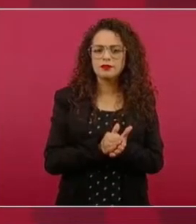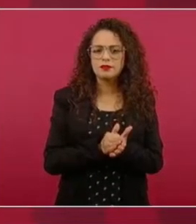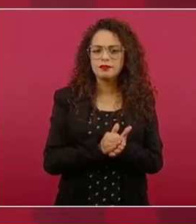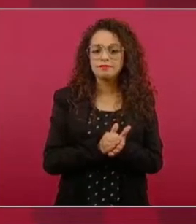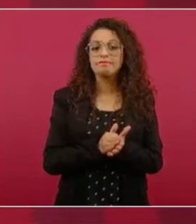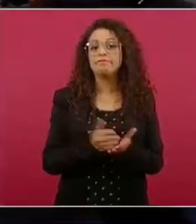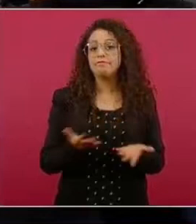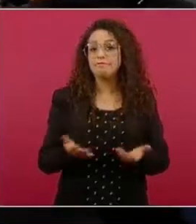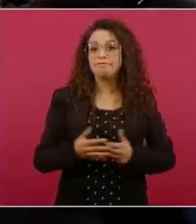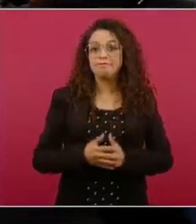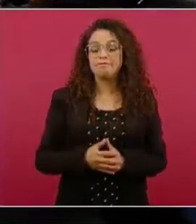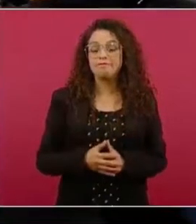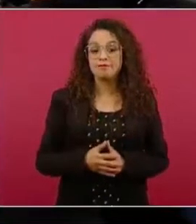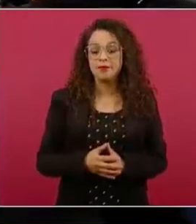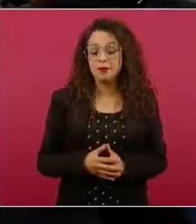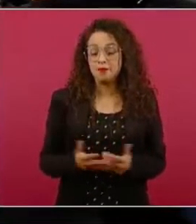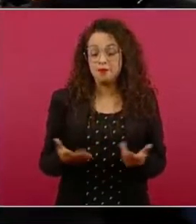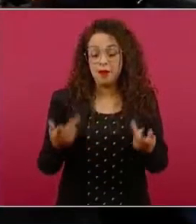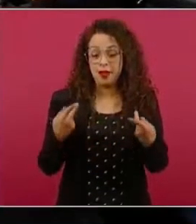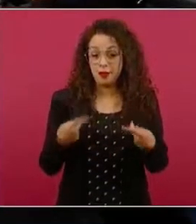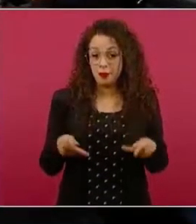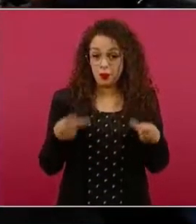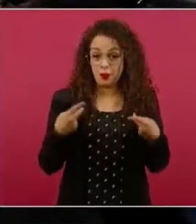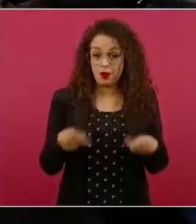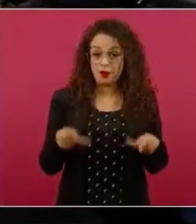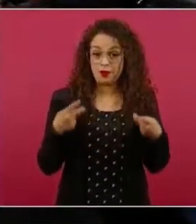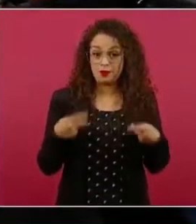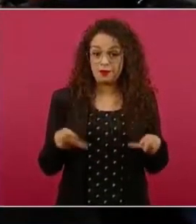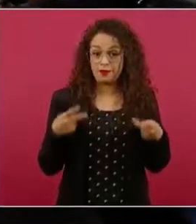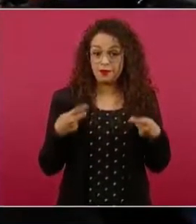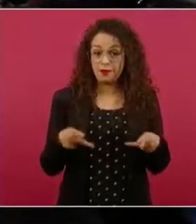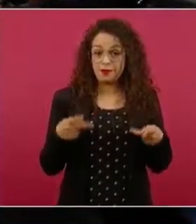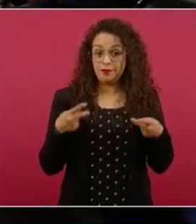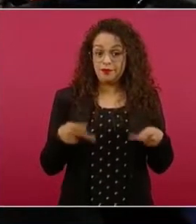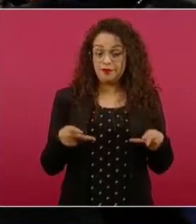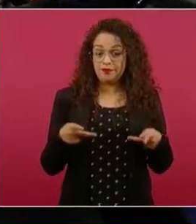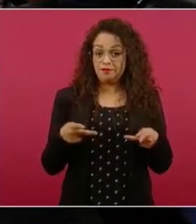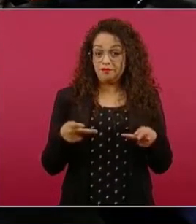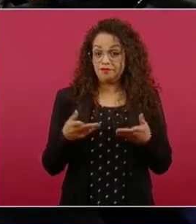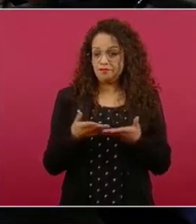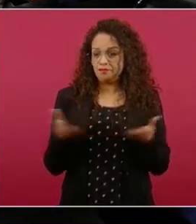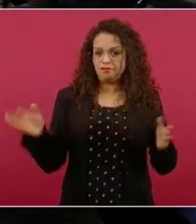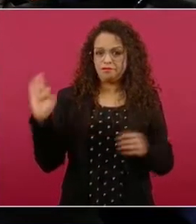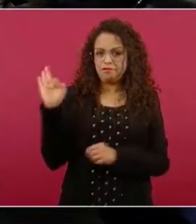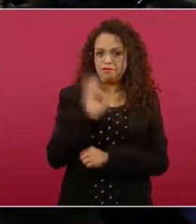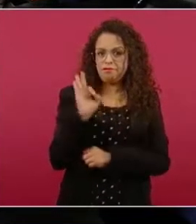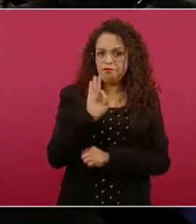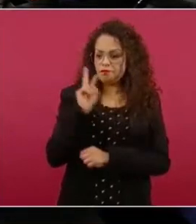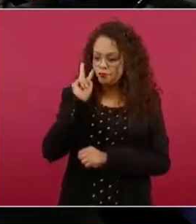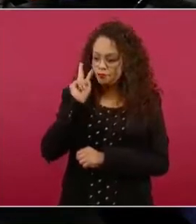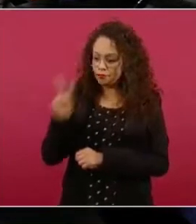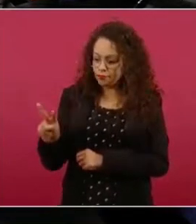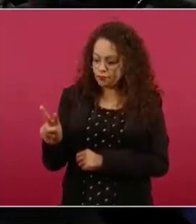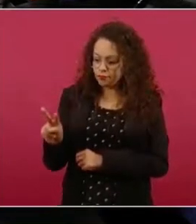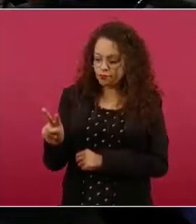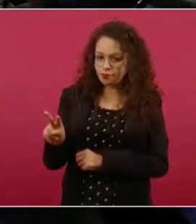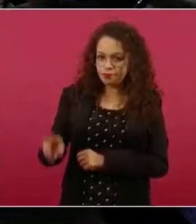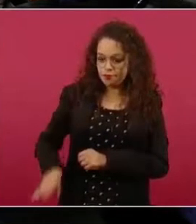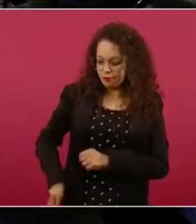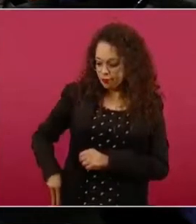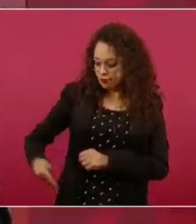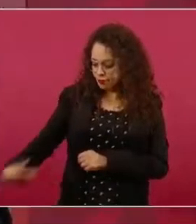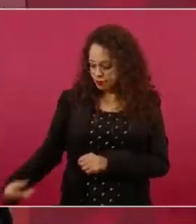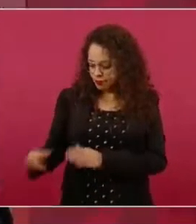Gente que si encuentra una cartera la devuelve